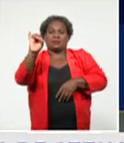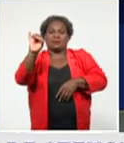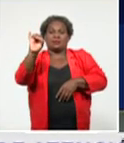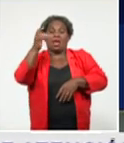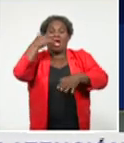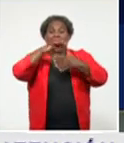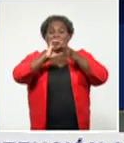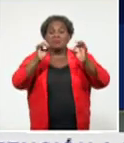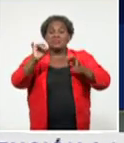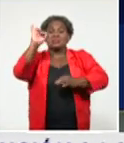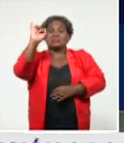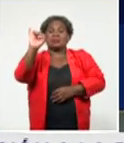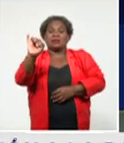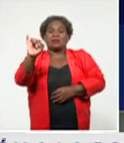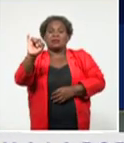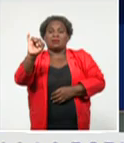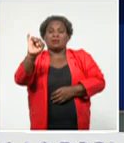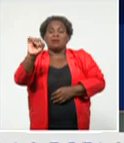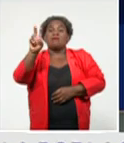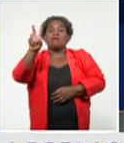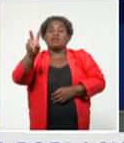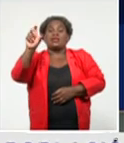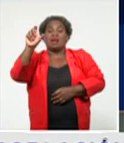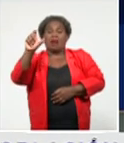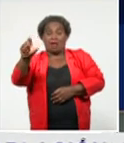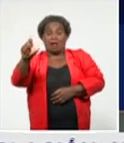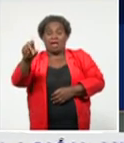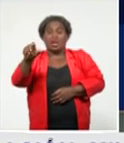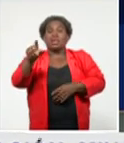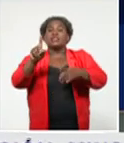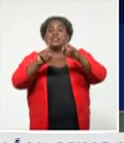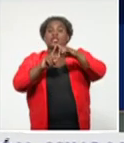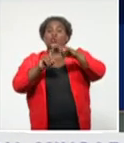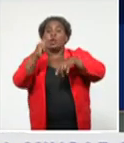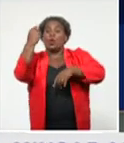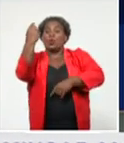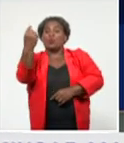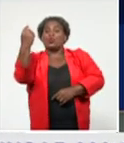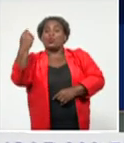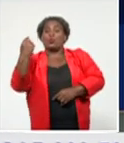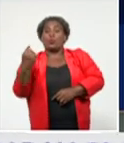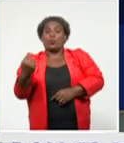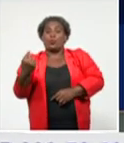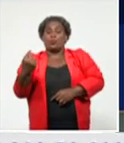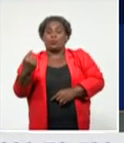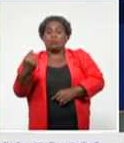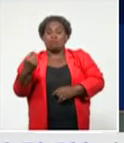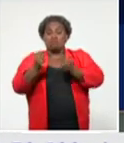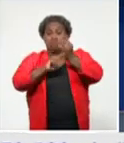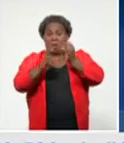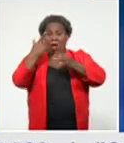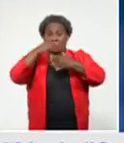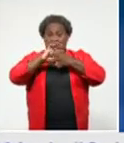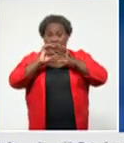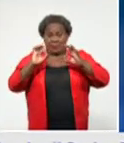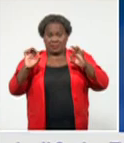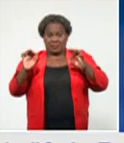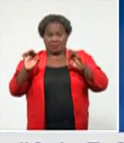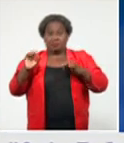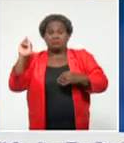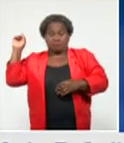6, de Villaclara y Las Tunas, uno de cada uno. En el caso de la provincia de Artemisa,